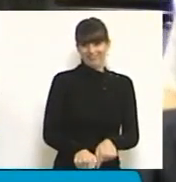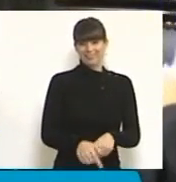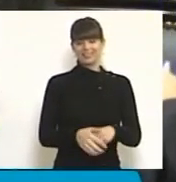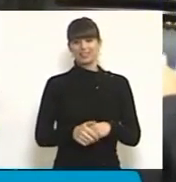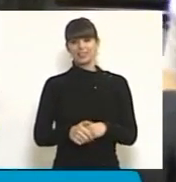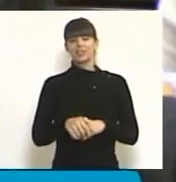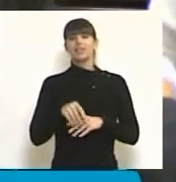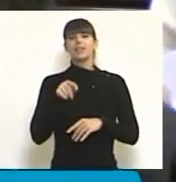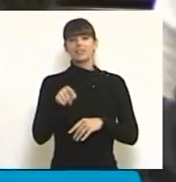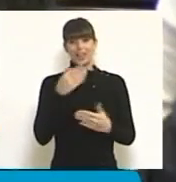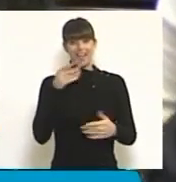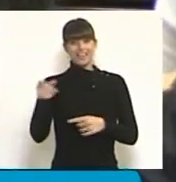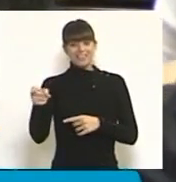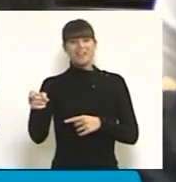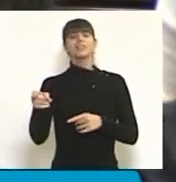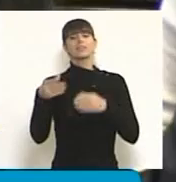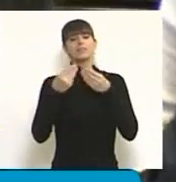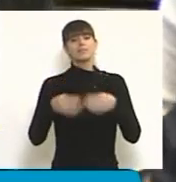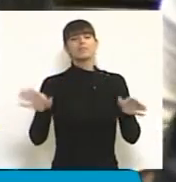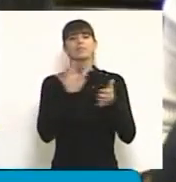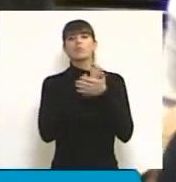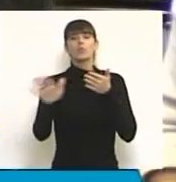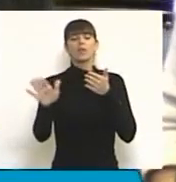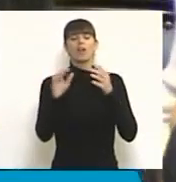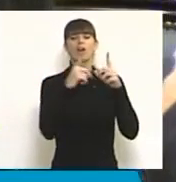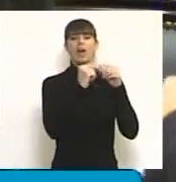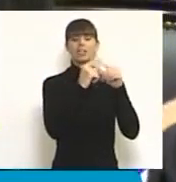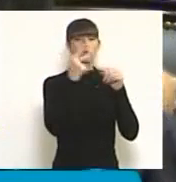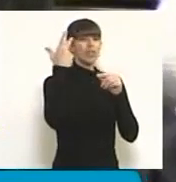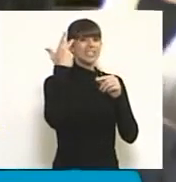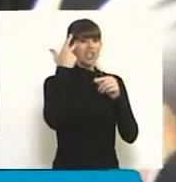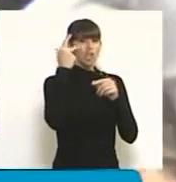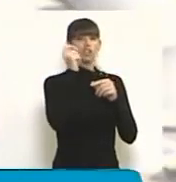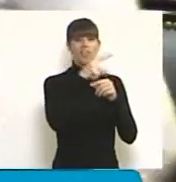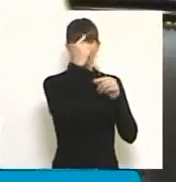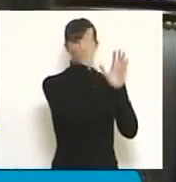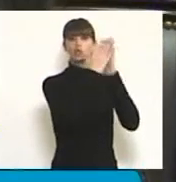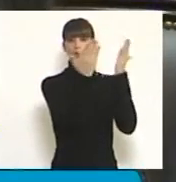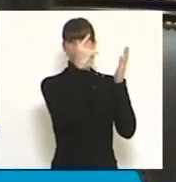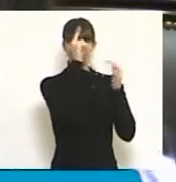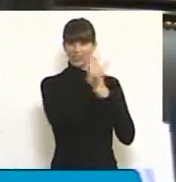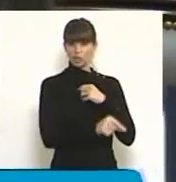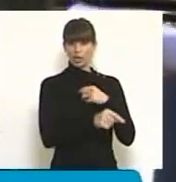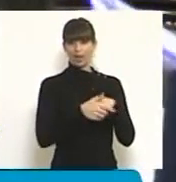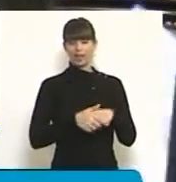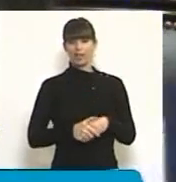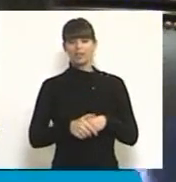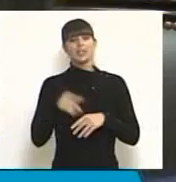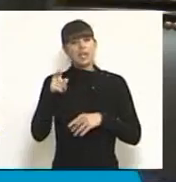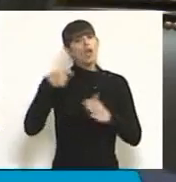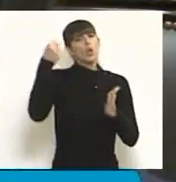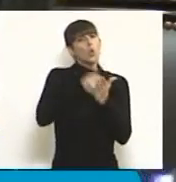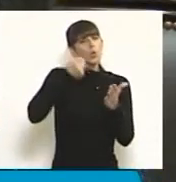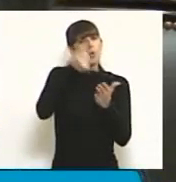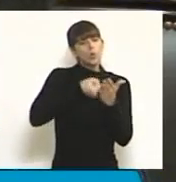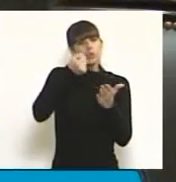y puso en práctica el majestuoso artículo 18 de la Constitución Nacional. Luchó contra